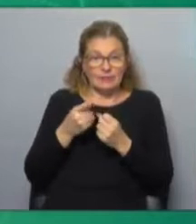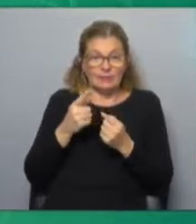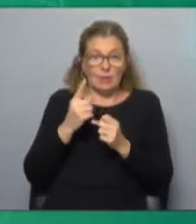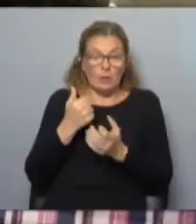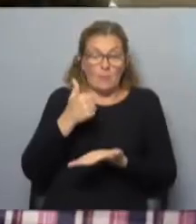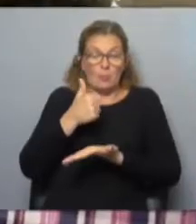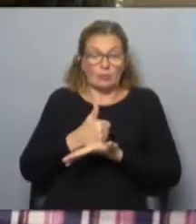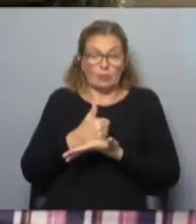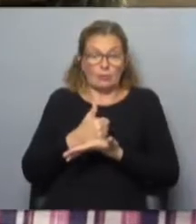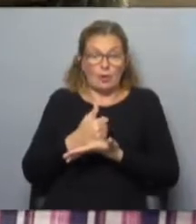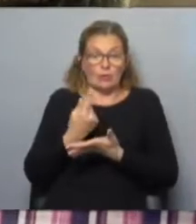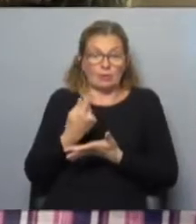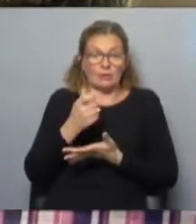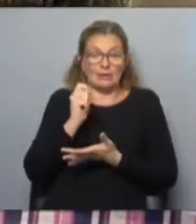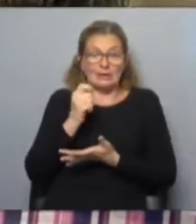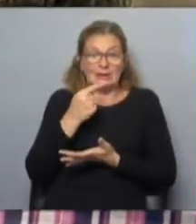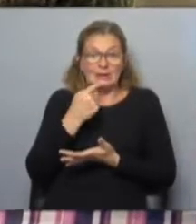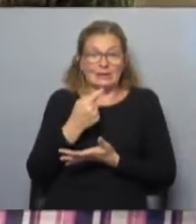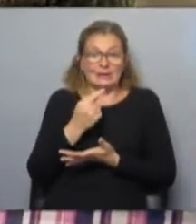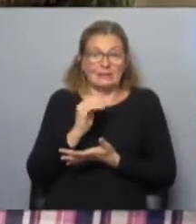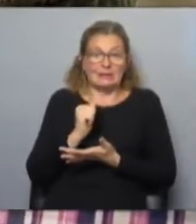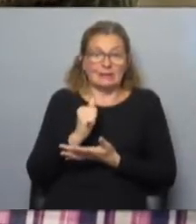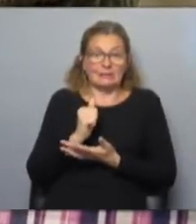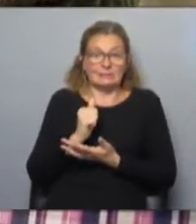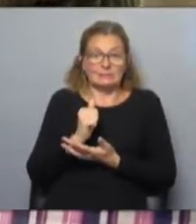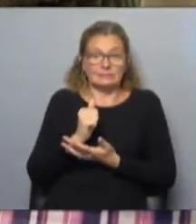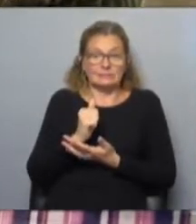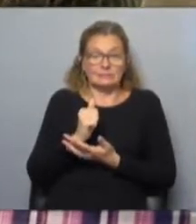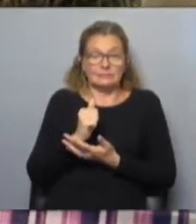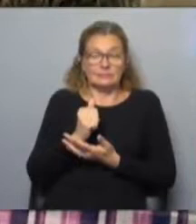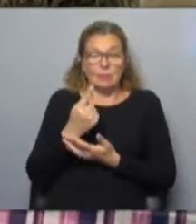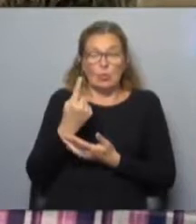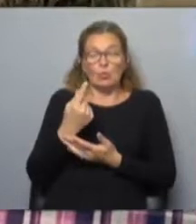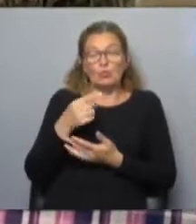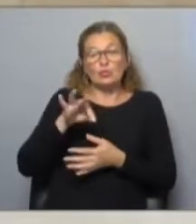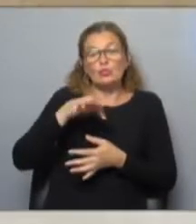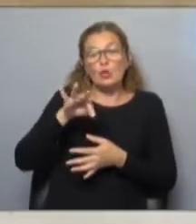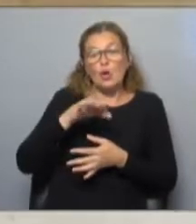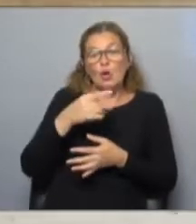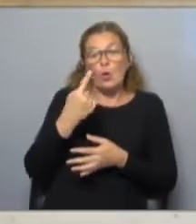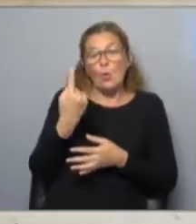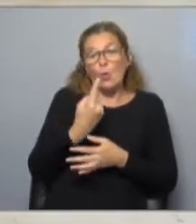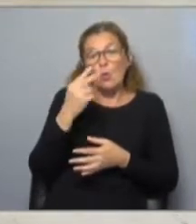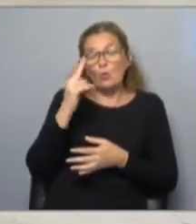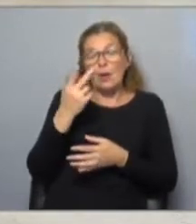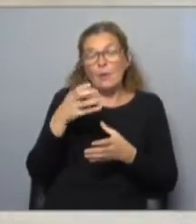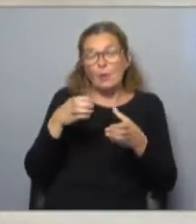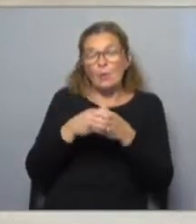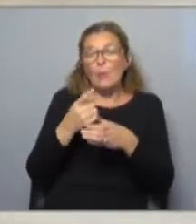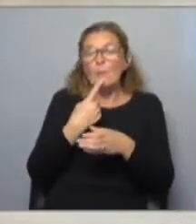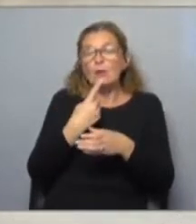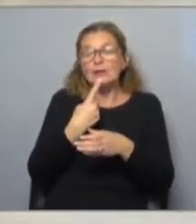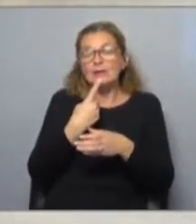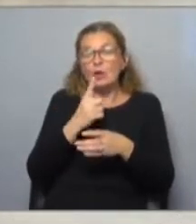posición y es un argumento de quienes dicen que Un Solo Uruguay debe transformarse en un partido político no